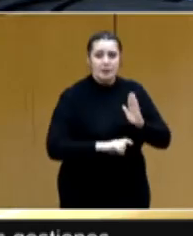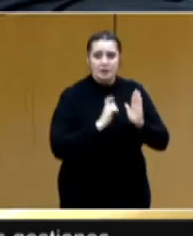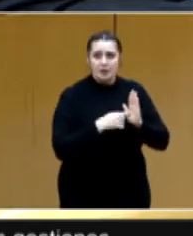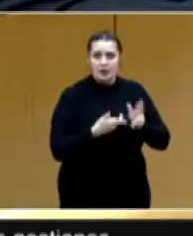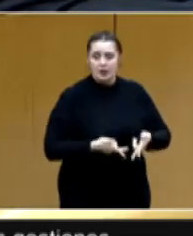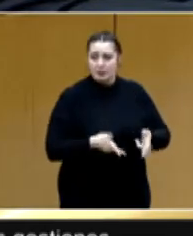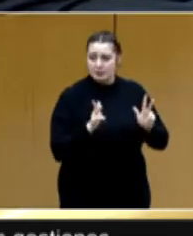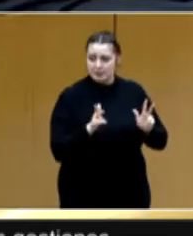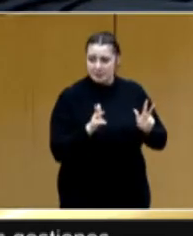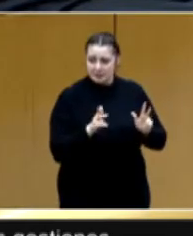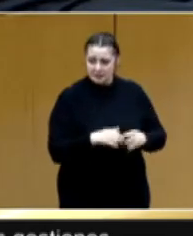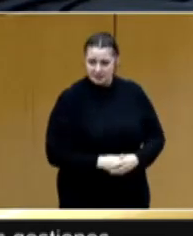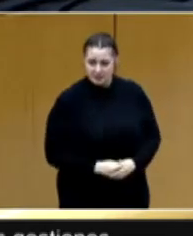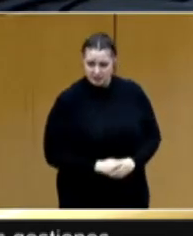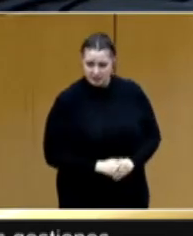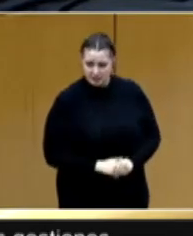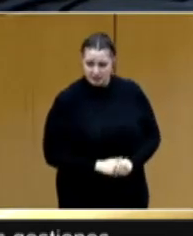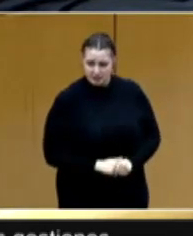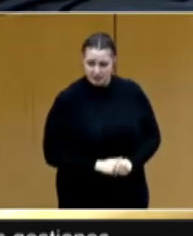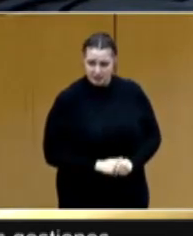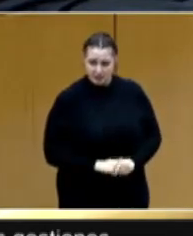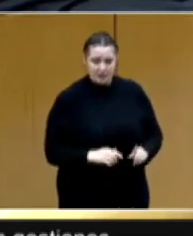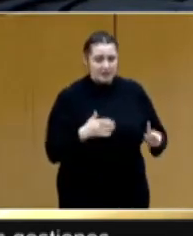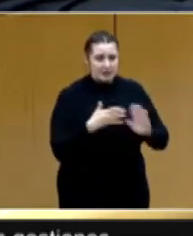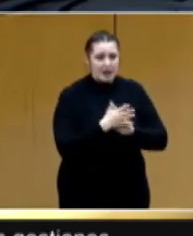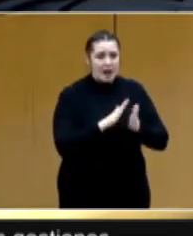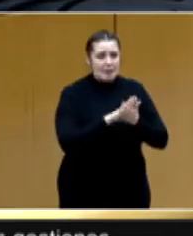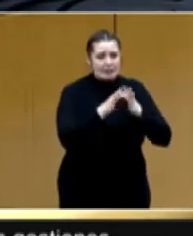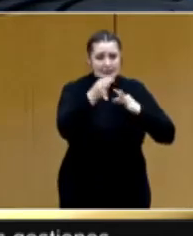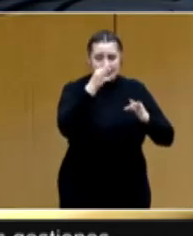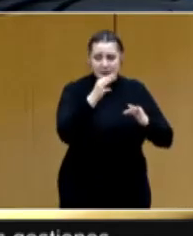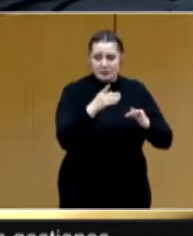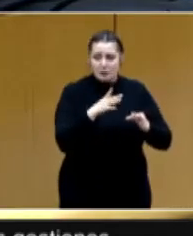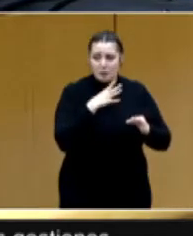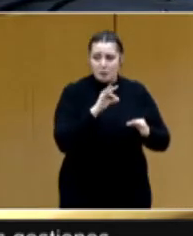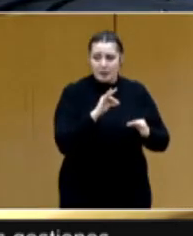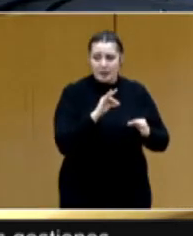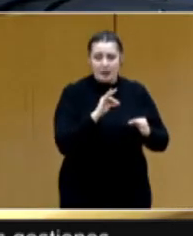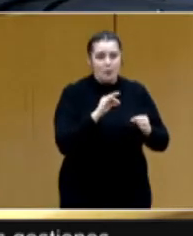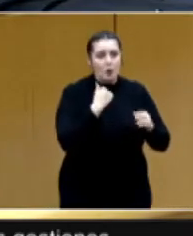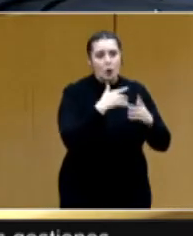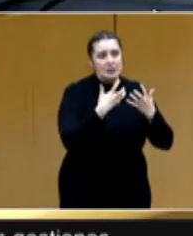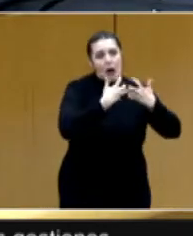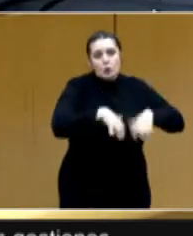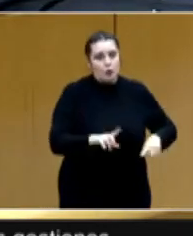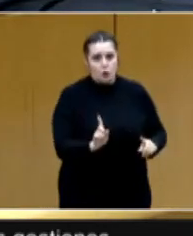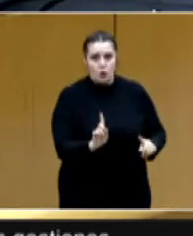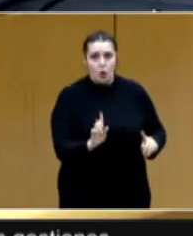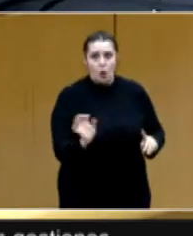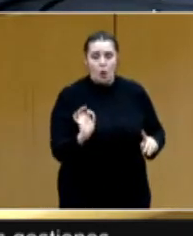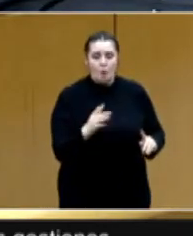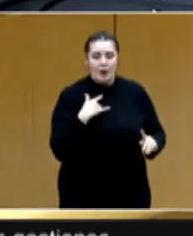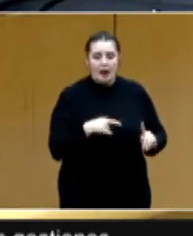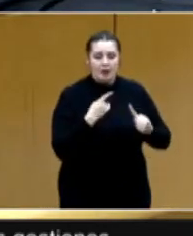pues sin entrar en mayores pormenorizaciones que no se usan algoritmos precisamente ni para elaborar